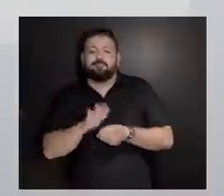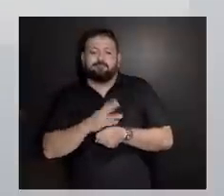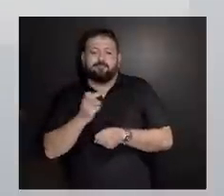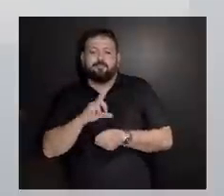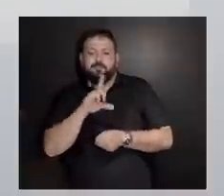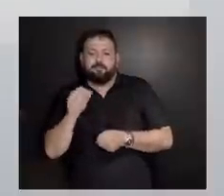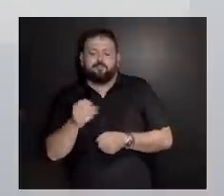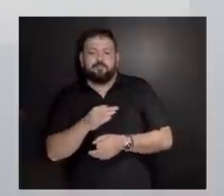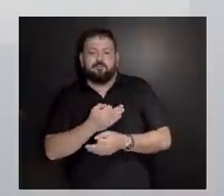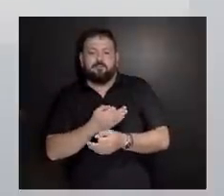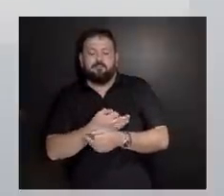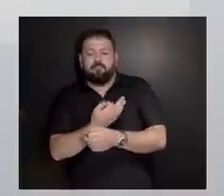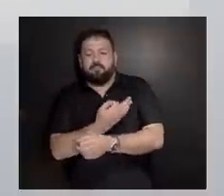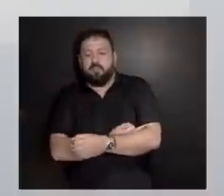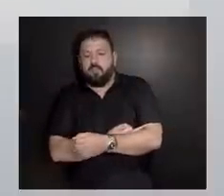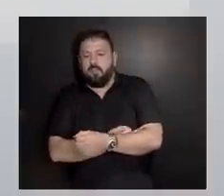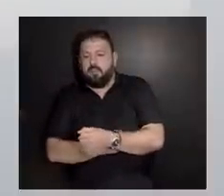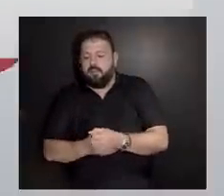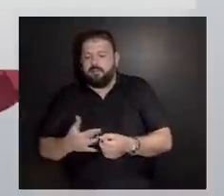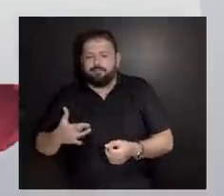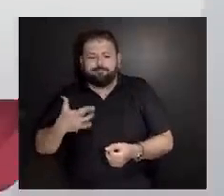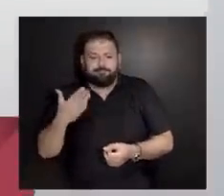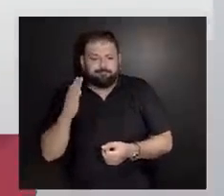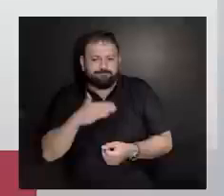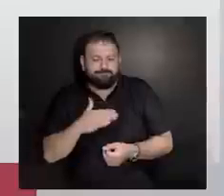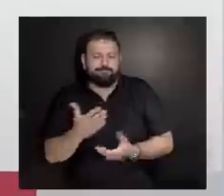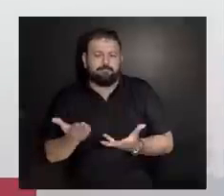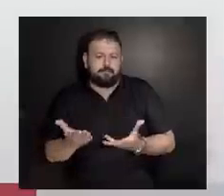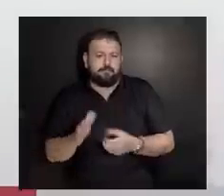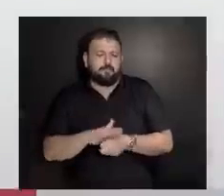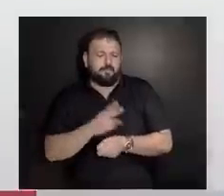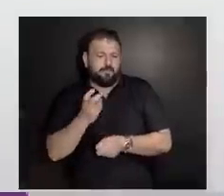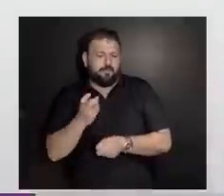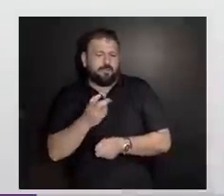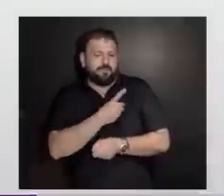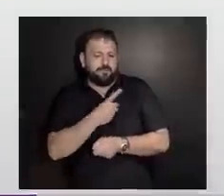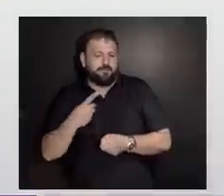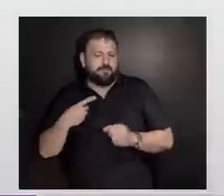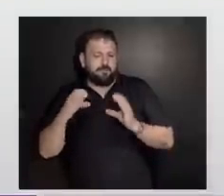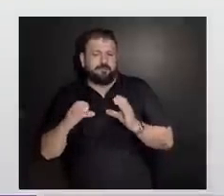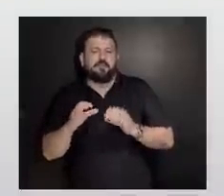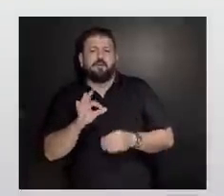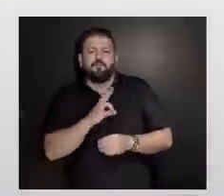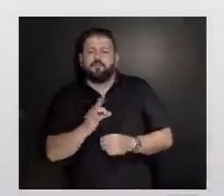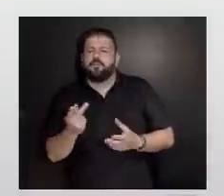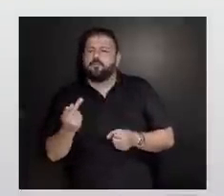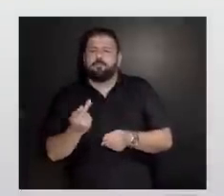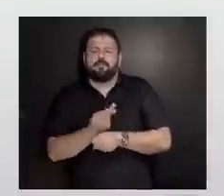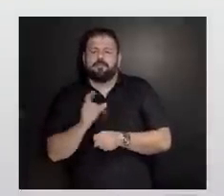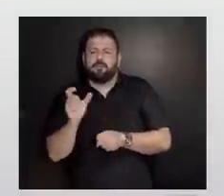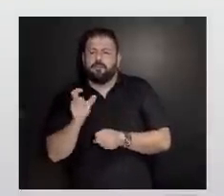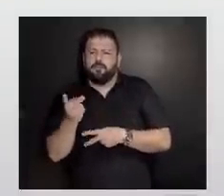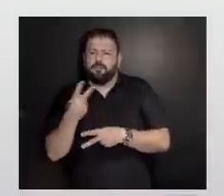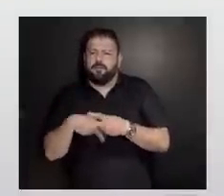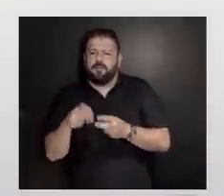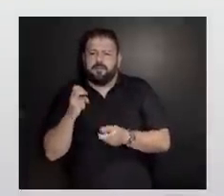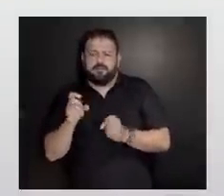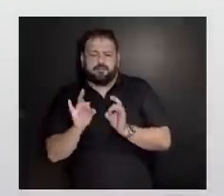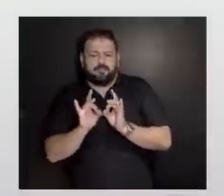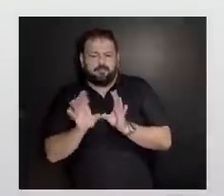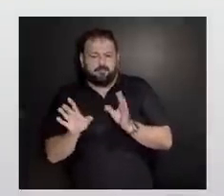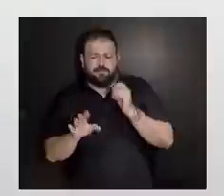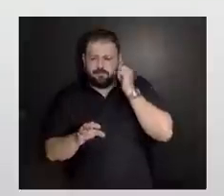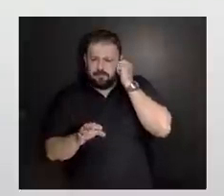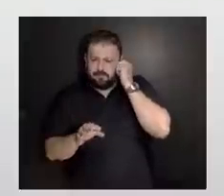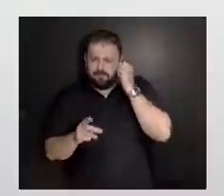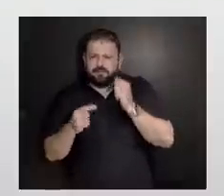si me ayudan con la siguiente, por favor. Ahora, ¿cuáles podrían ser las complicaciones? Porque no nada más es, ya